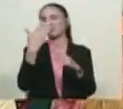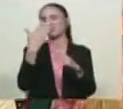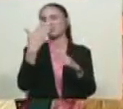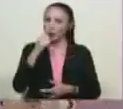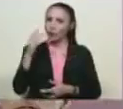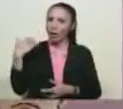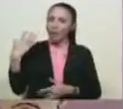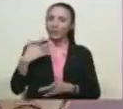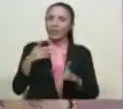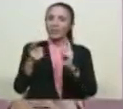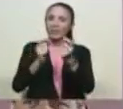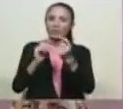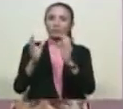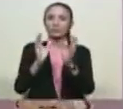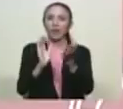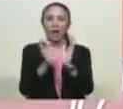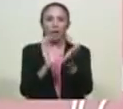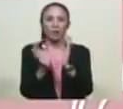Elías Agua,